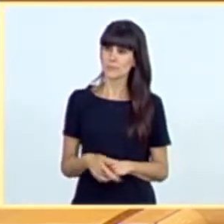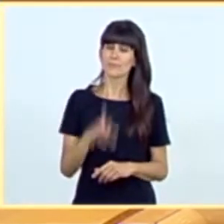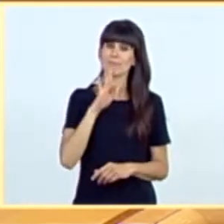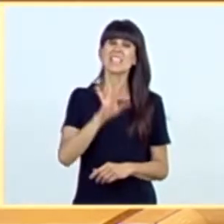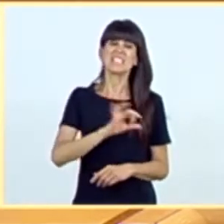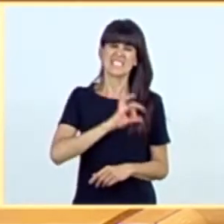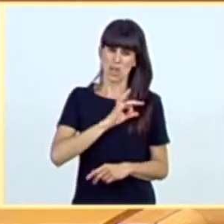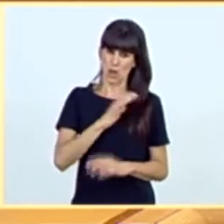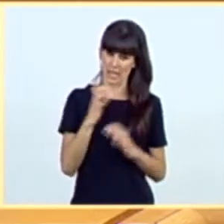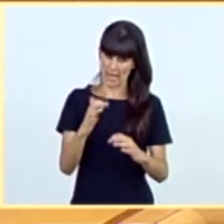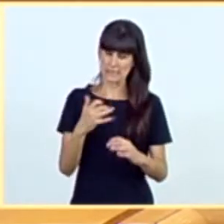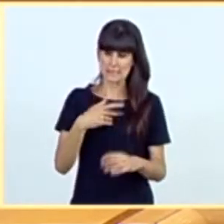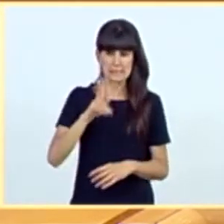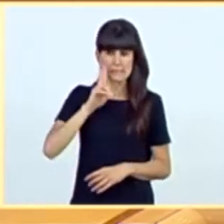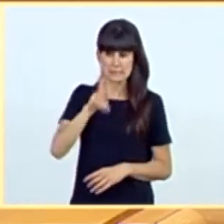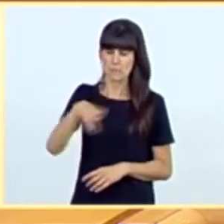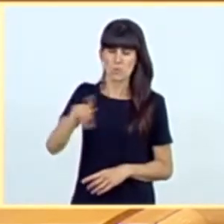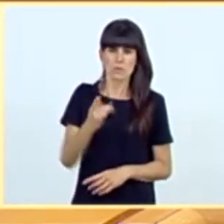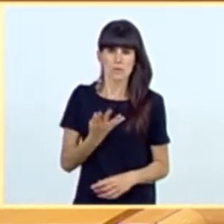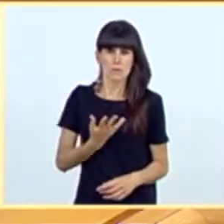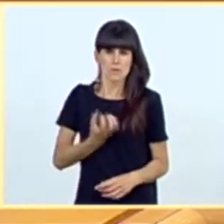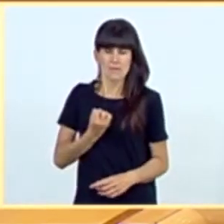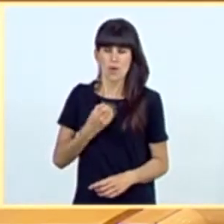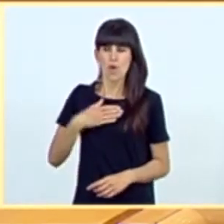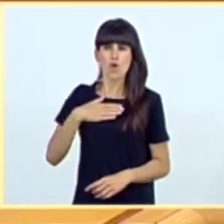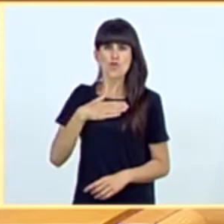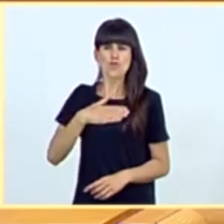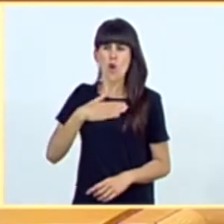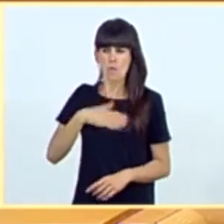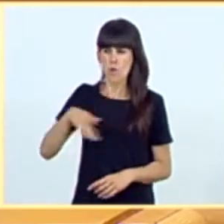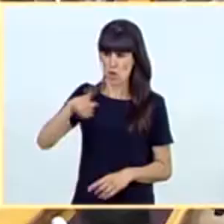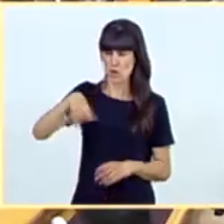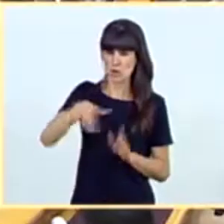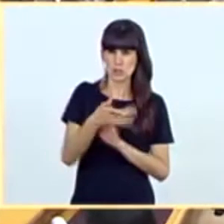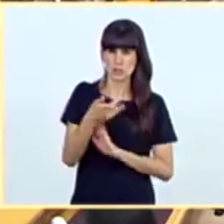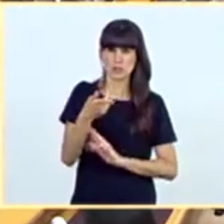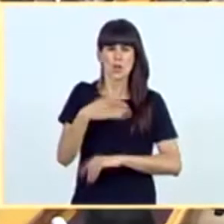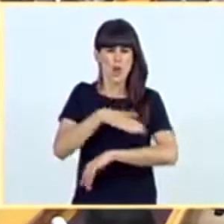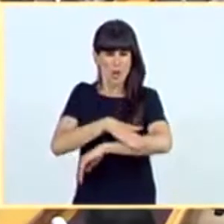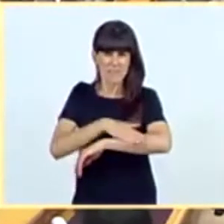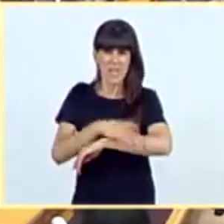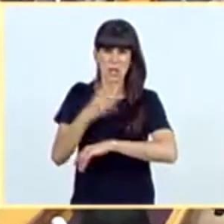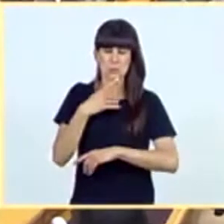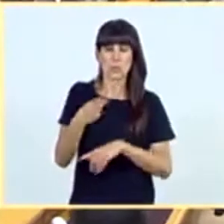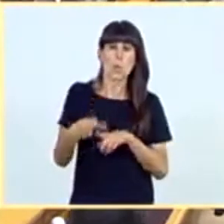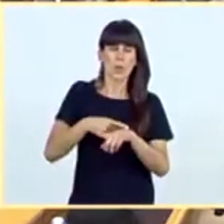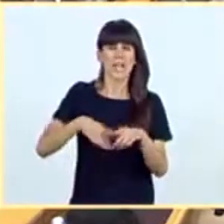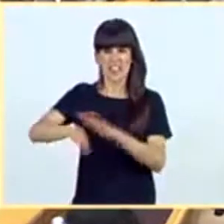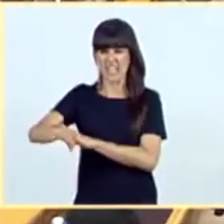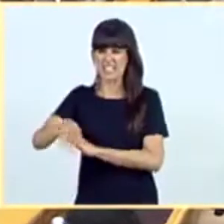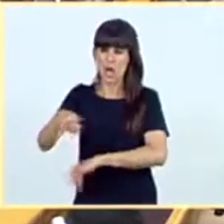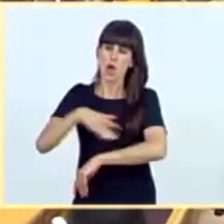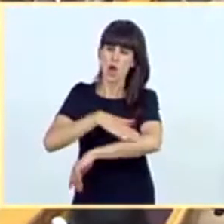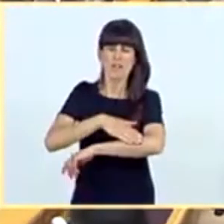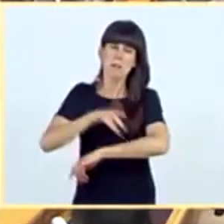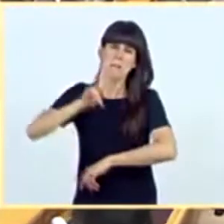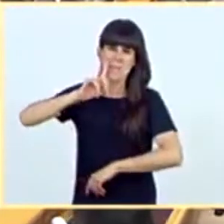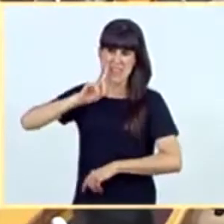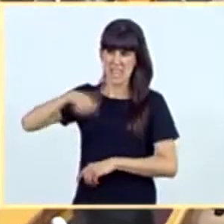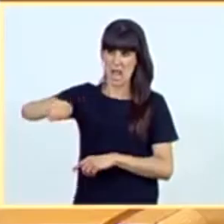Señorías, que les veo muy ofendidos y muy cómodos gobernando con la ultraderecha y gobernando en la mentira.